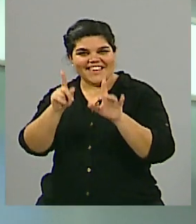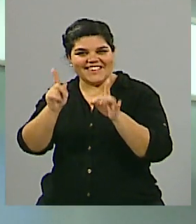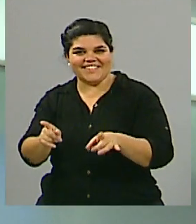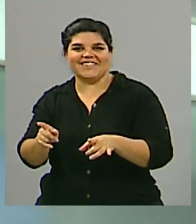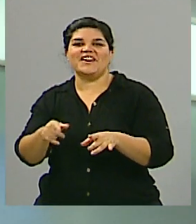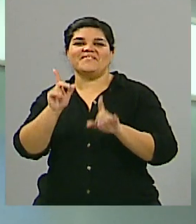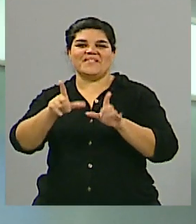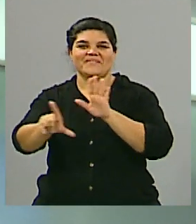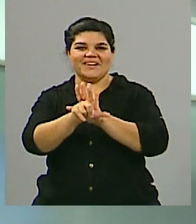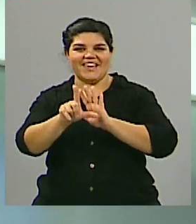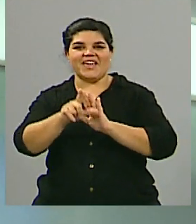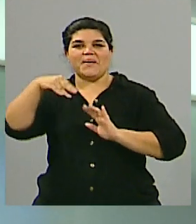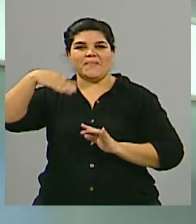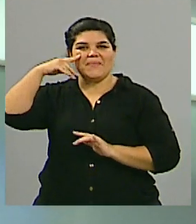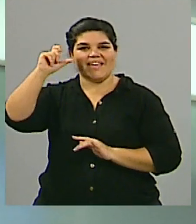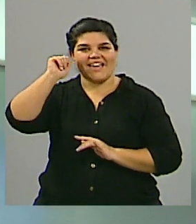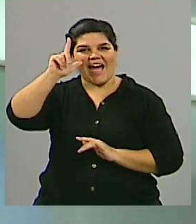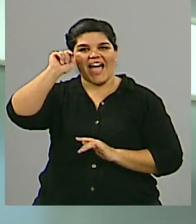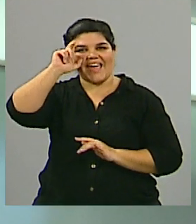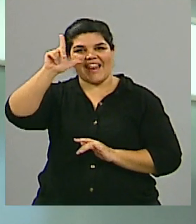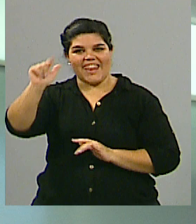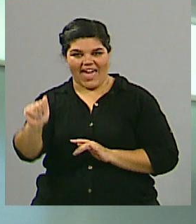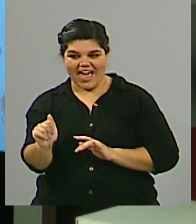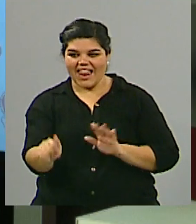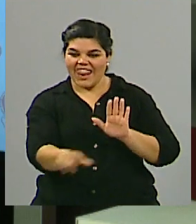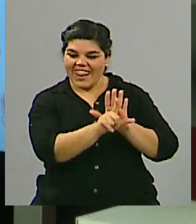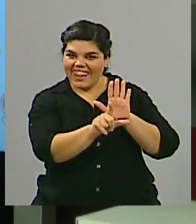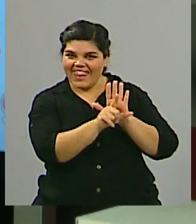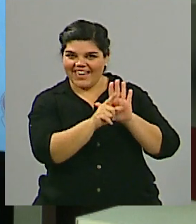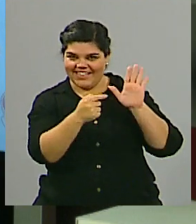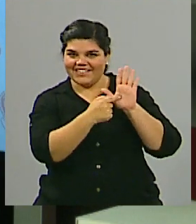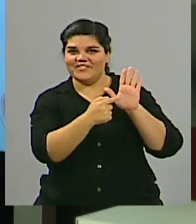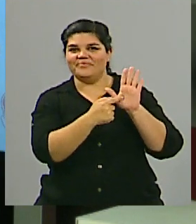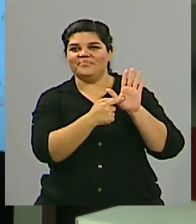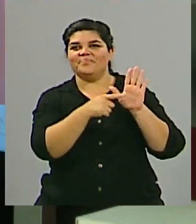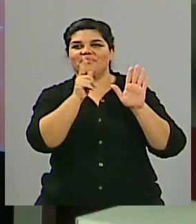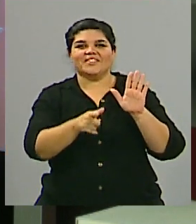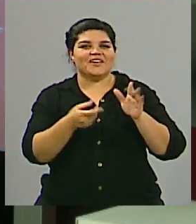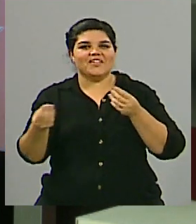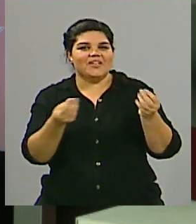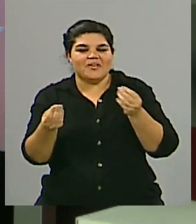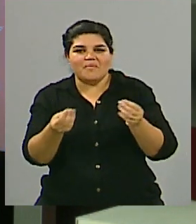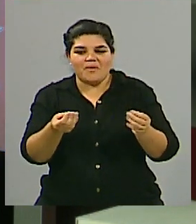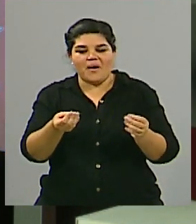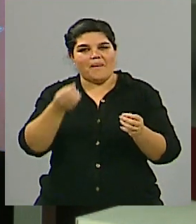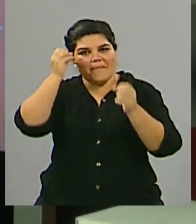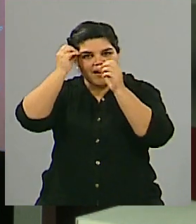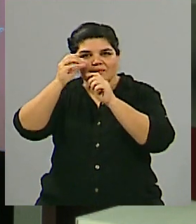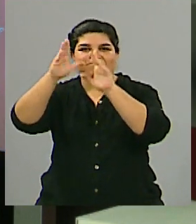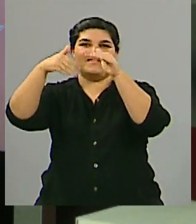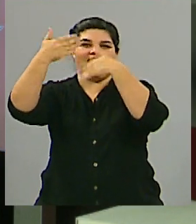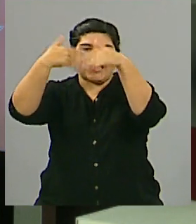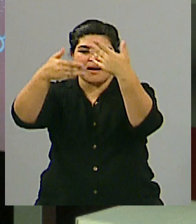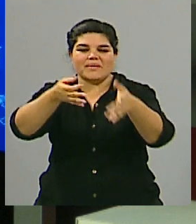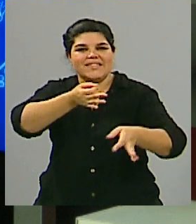obligatorias, se establecen por leyes, porque se entienden que son necesarias. ¿Cómo es para formar obviamente capacitar y educar